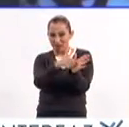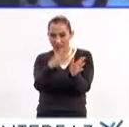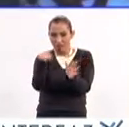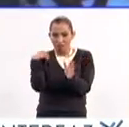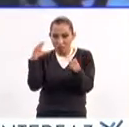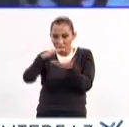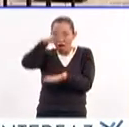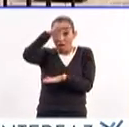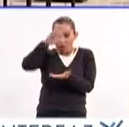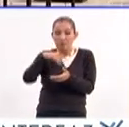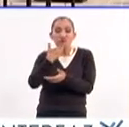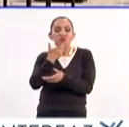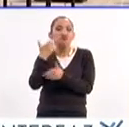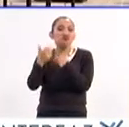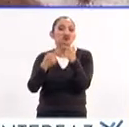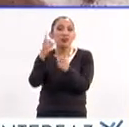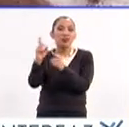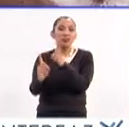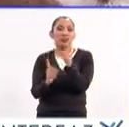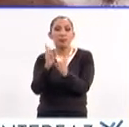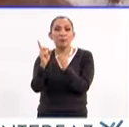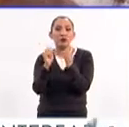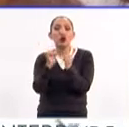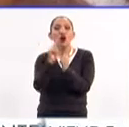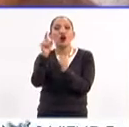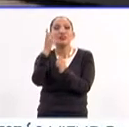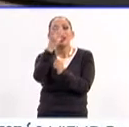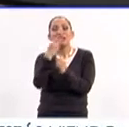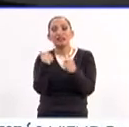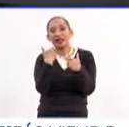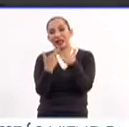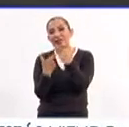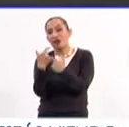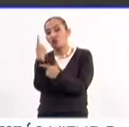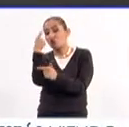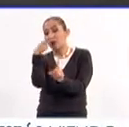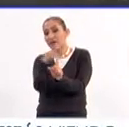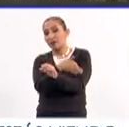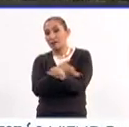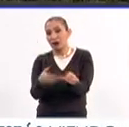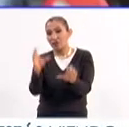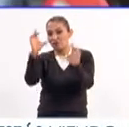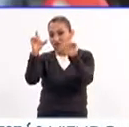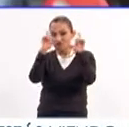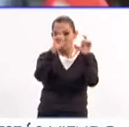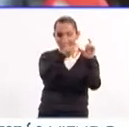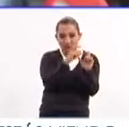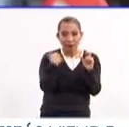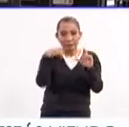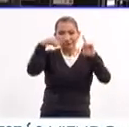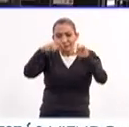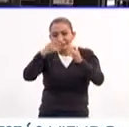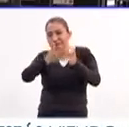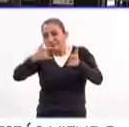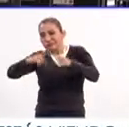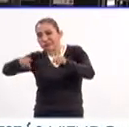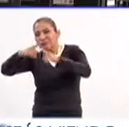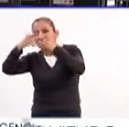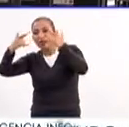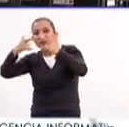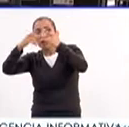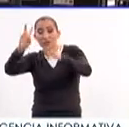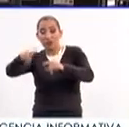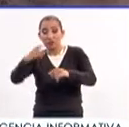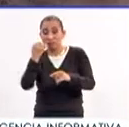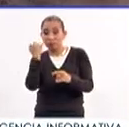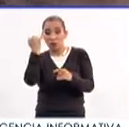dejan ver la tradición de este deporte a través de tres generaciones de una sola familia de fotógrafos que han captado el recuerdo de verdaderos